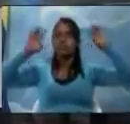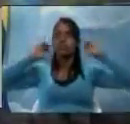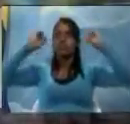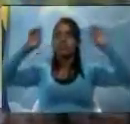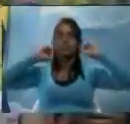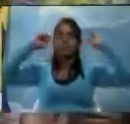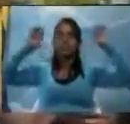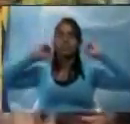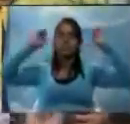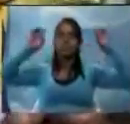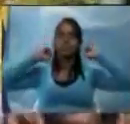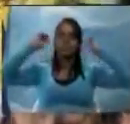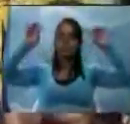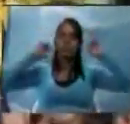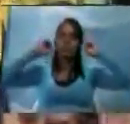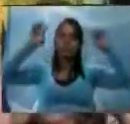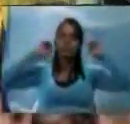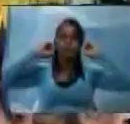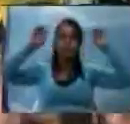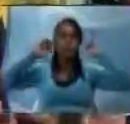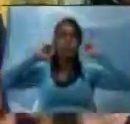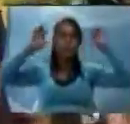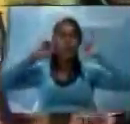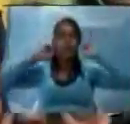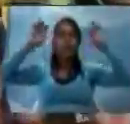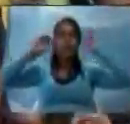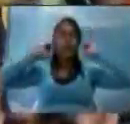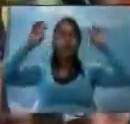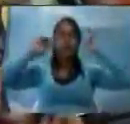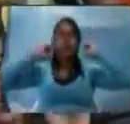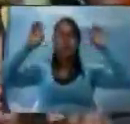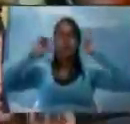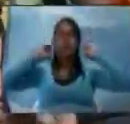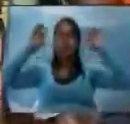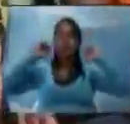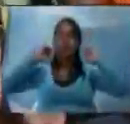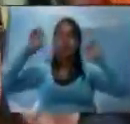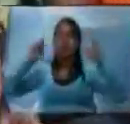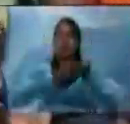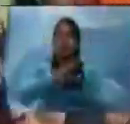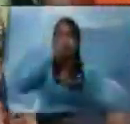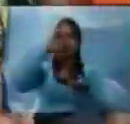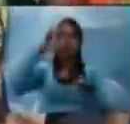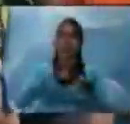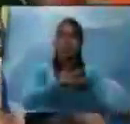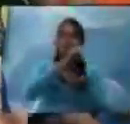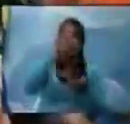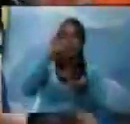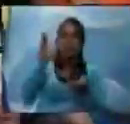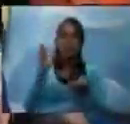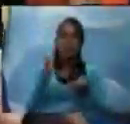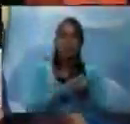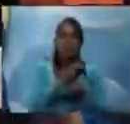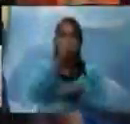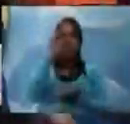gloria a Dios, gloria a Dios, gloria a Dios, gloria a Dios, gloria a Dios, gloria a Dios, gloria a